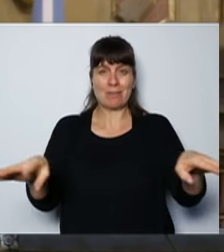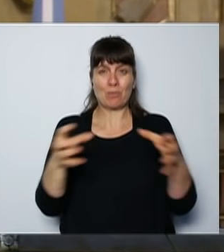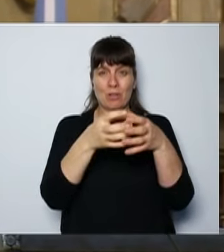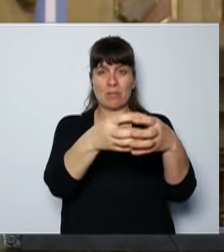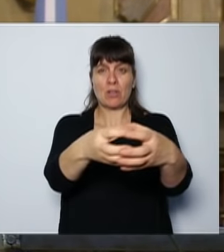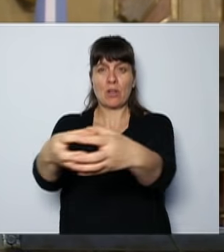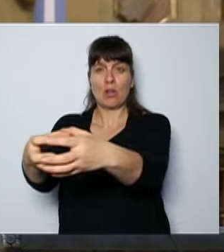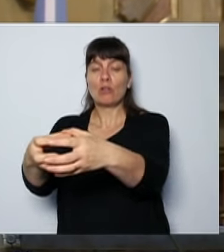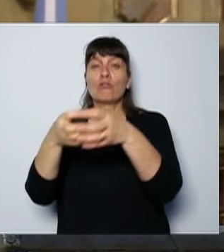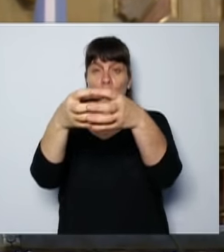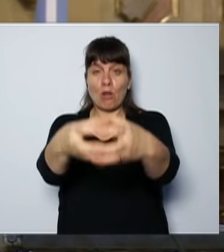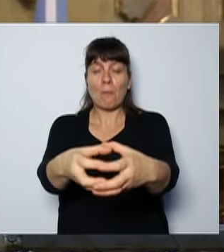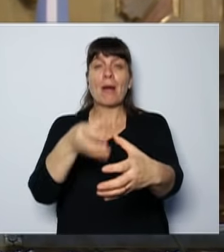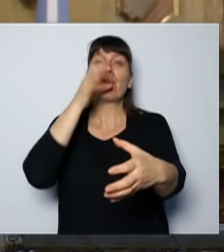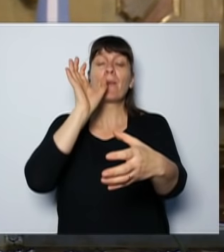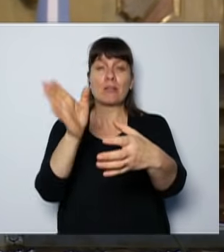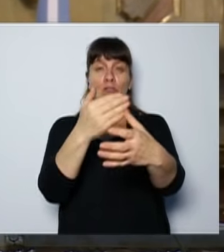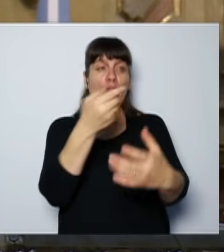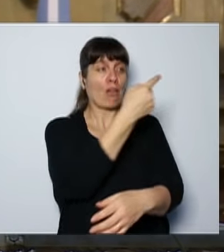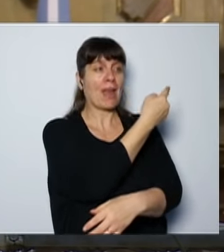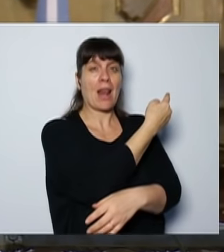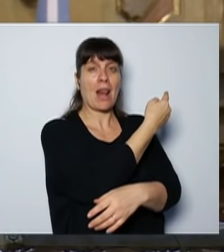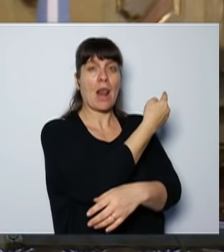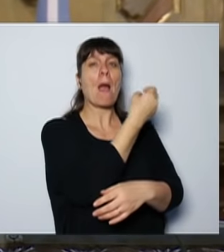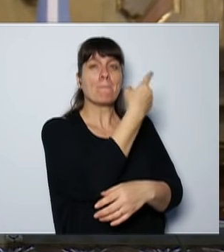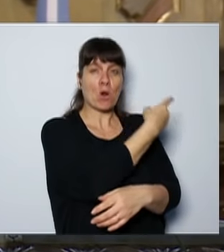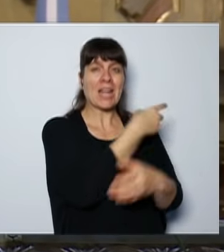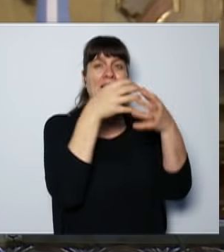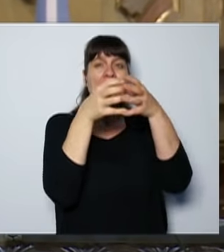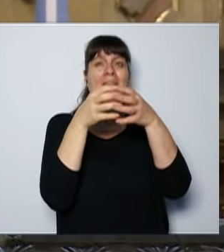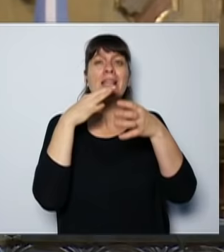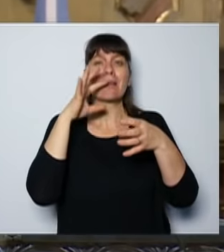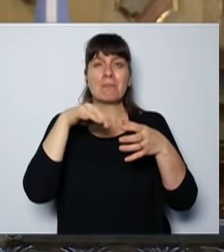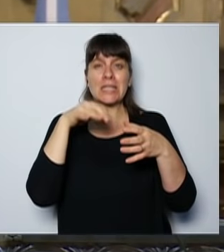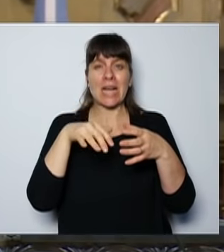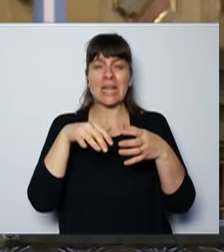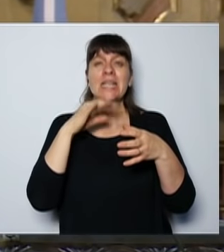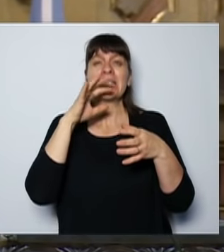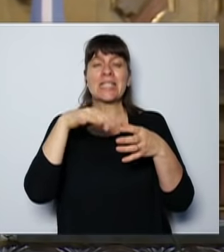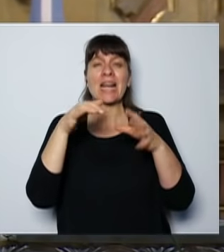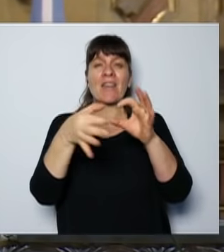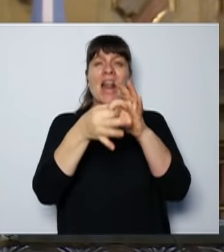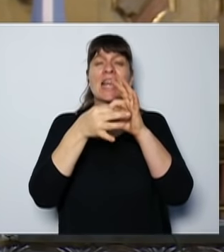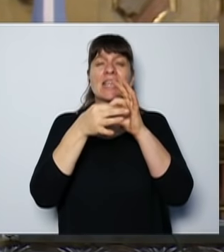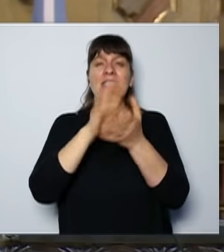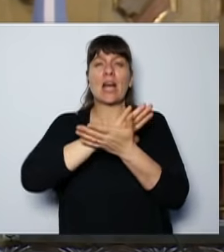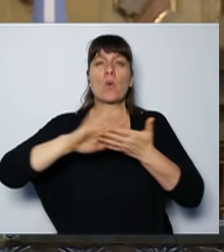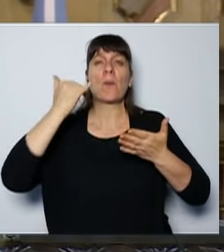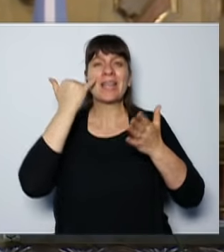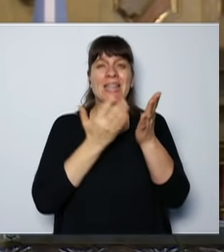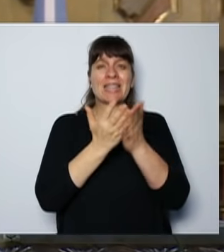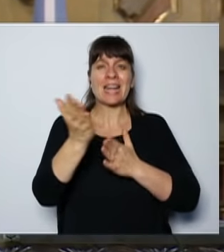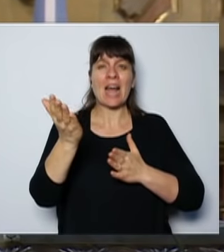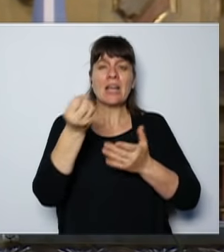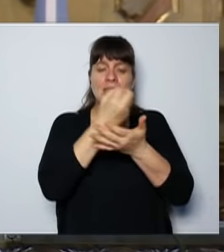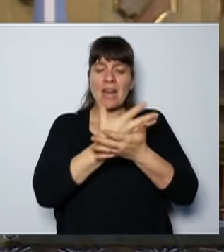diciendo: tomen y beban todos de él, porque este es el cáliz de mi sangre, sangre de la alianza nueva y